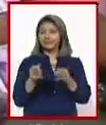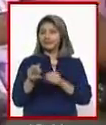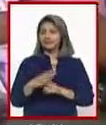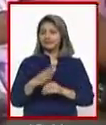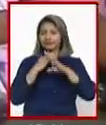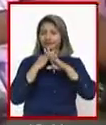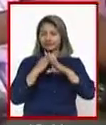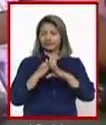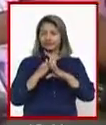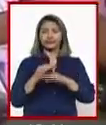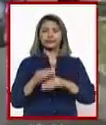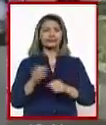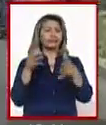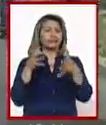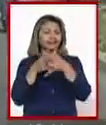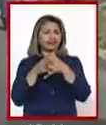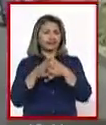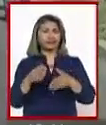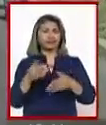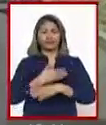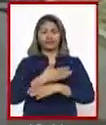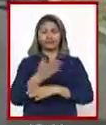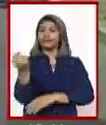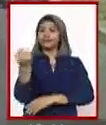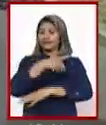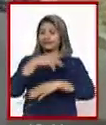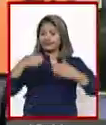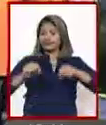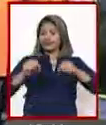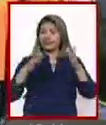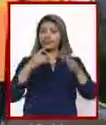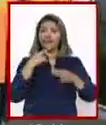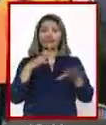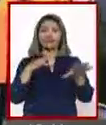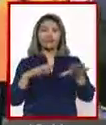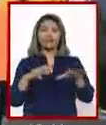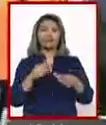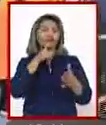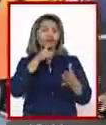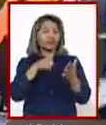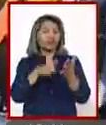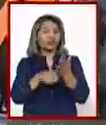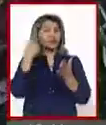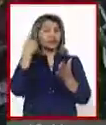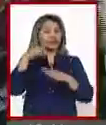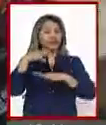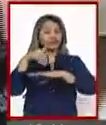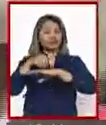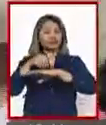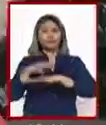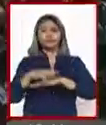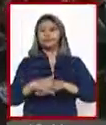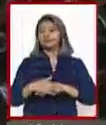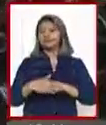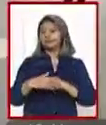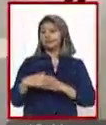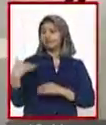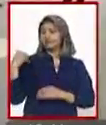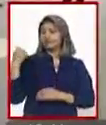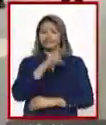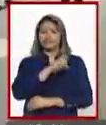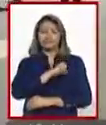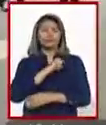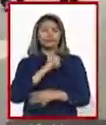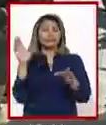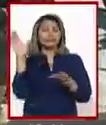evitar este bloqueo. En los próximos días los mototaxistas esperan realizar unas cartas para así enviar al alto mando policial y buscar